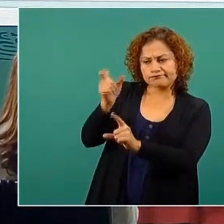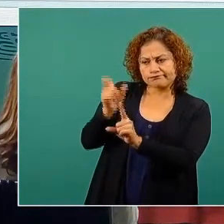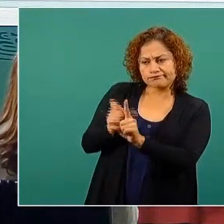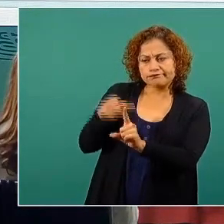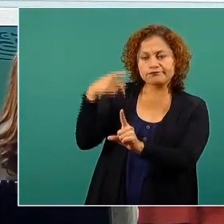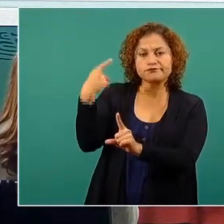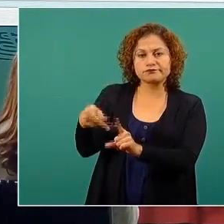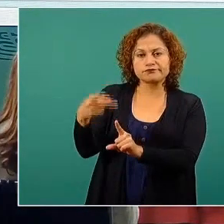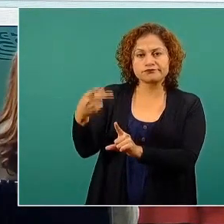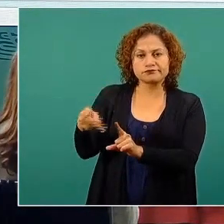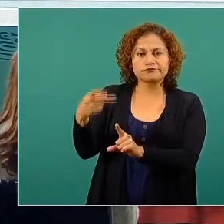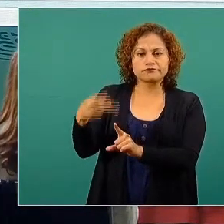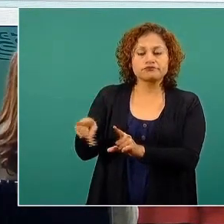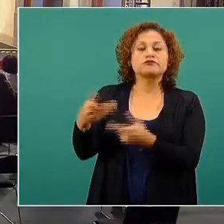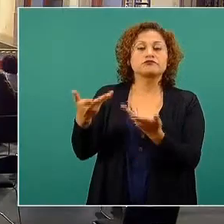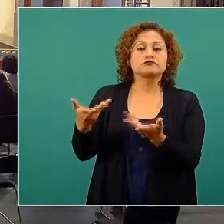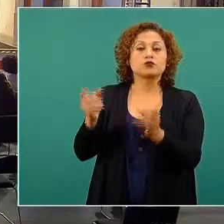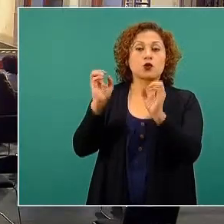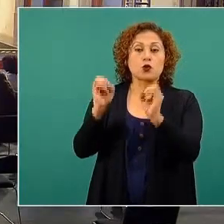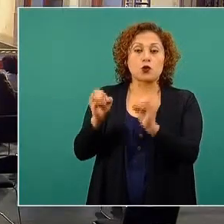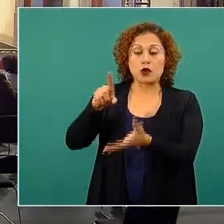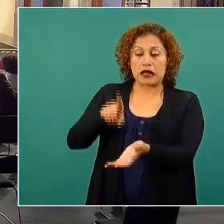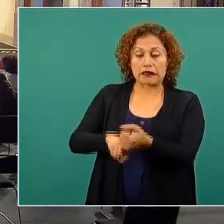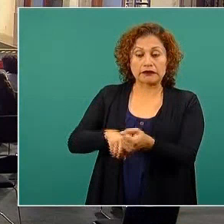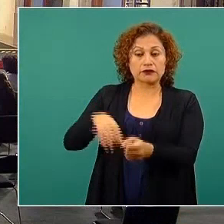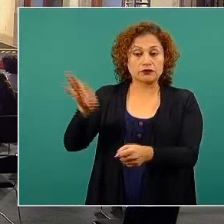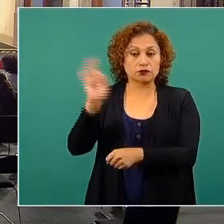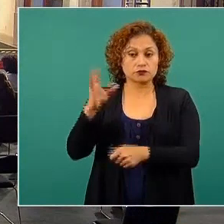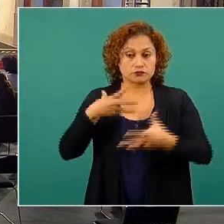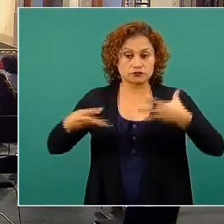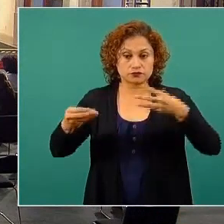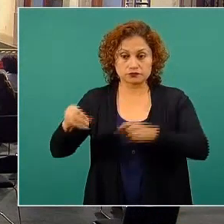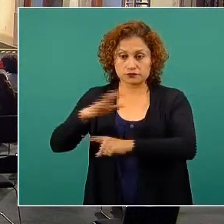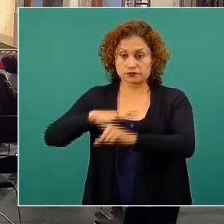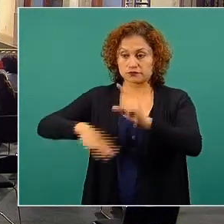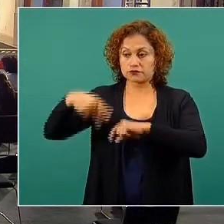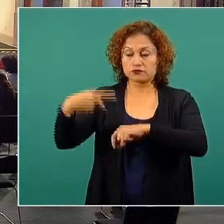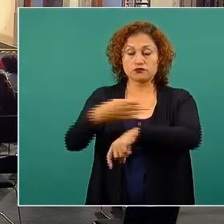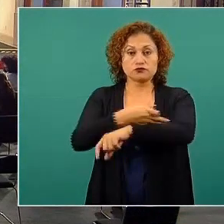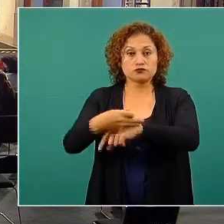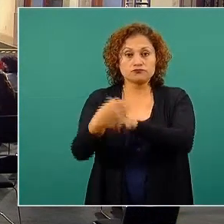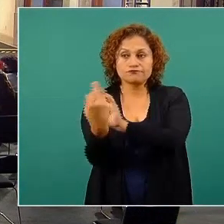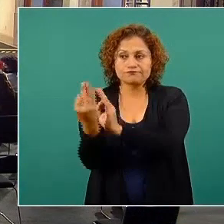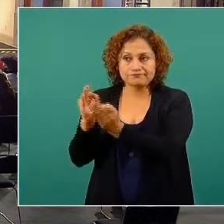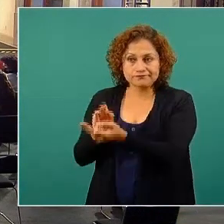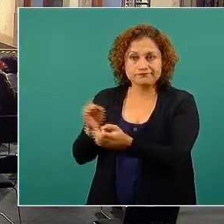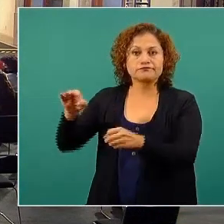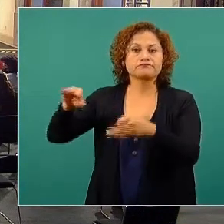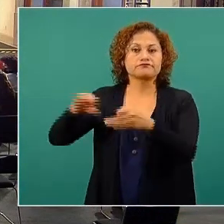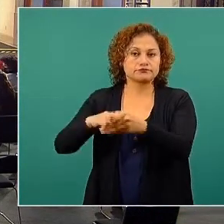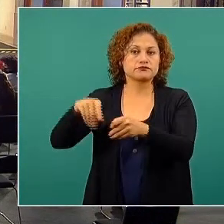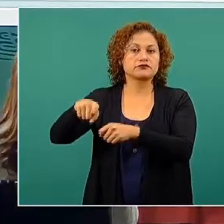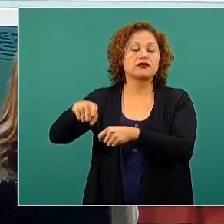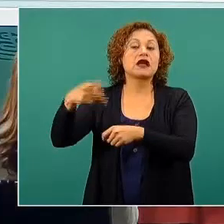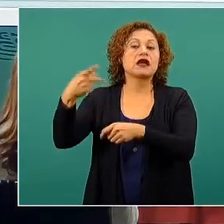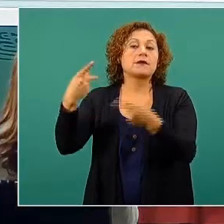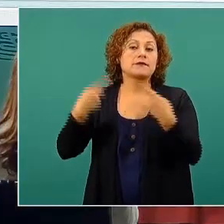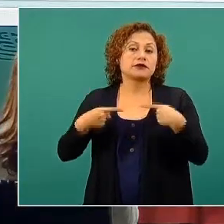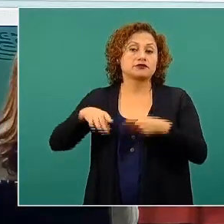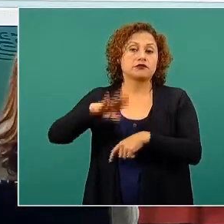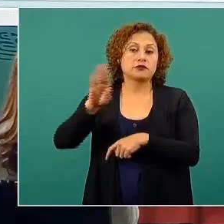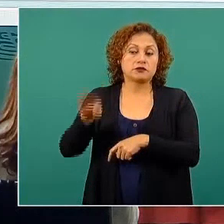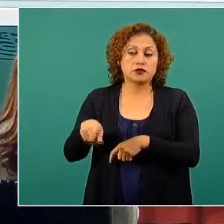alguna asociación epidemiológica entre algún caso positivo y la persona que desafortunadamente pierde la vida, se dictamina